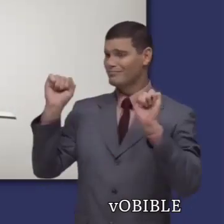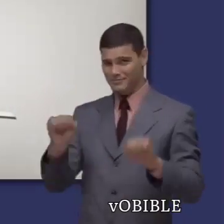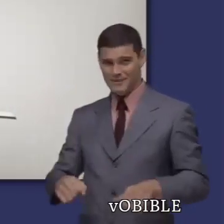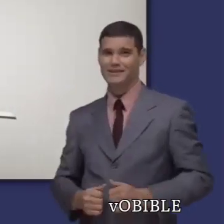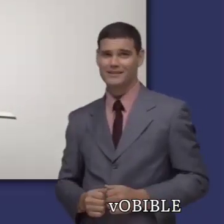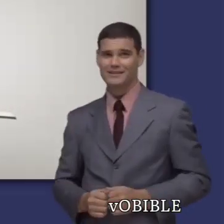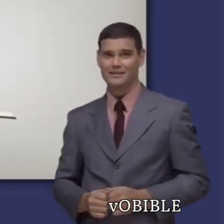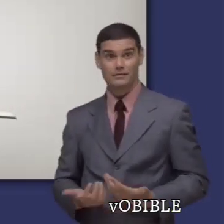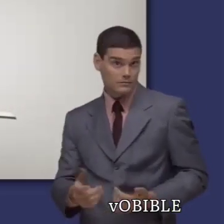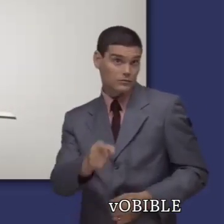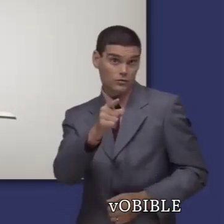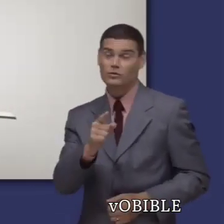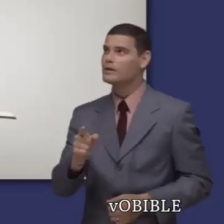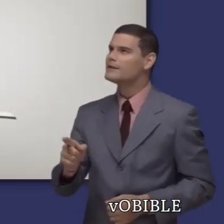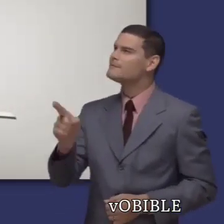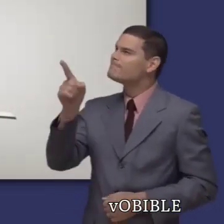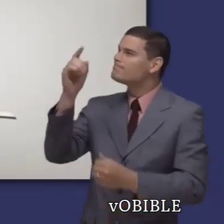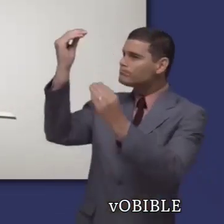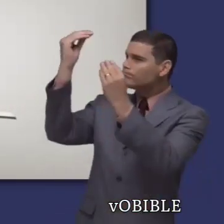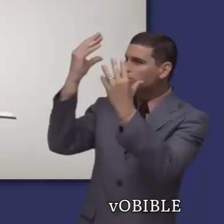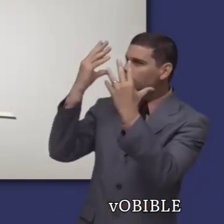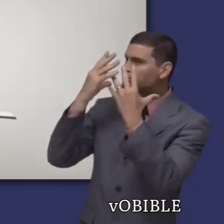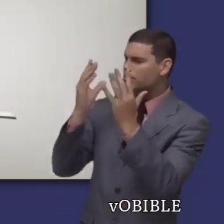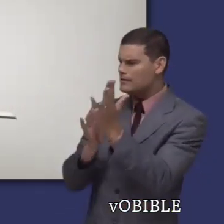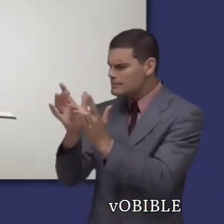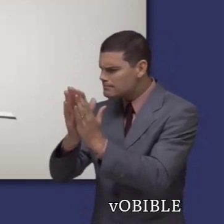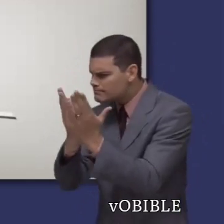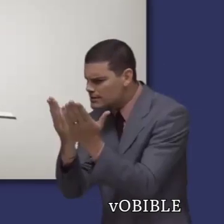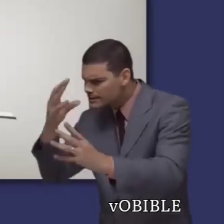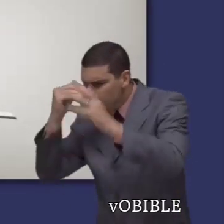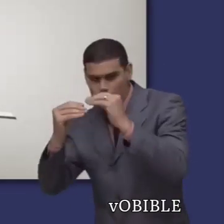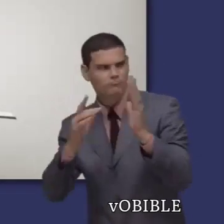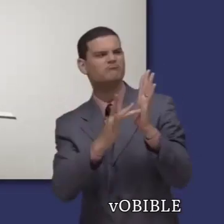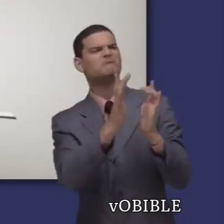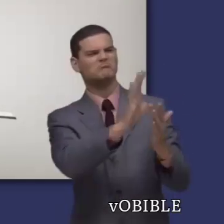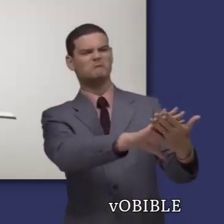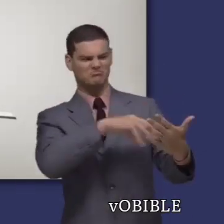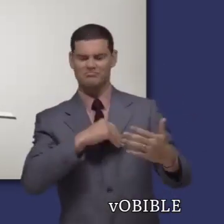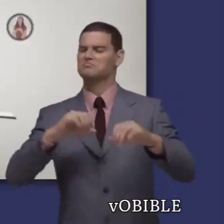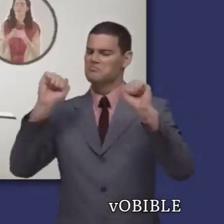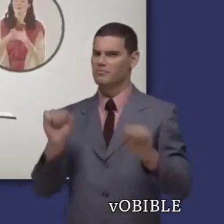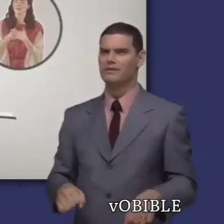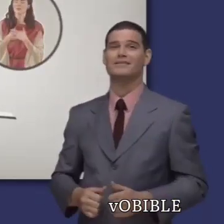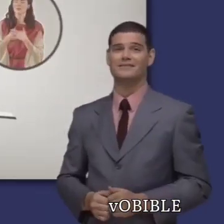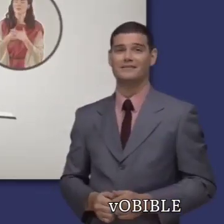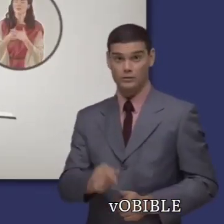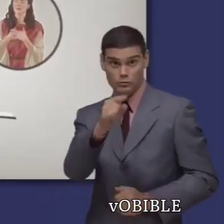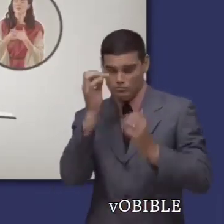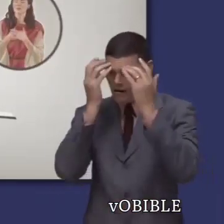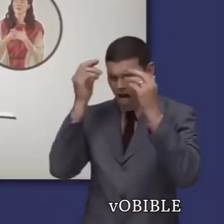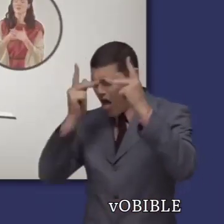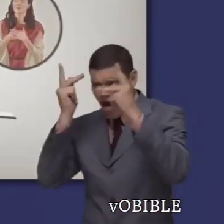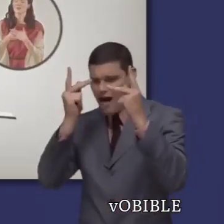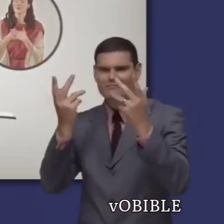mismo. En que la palabra y el Espíritu de Dios pueden ayudarnos a imitar la actitud mental de Cristo. Y en que